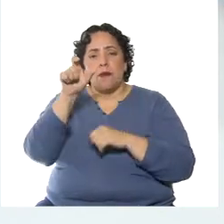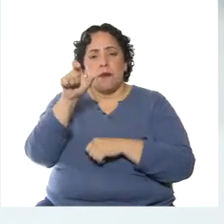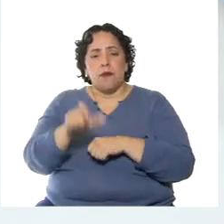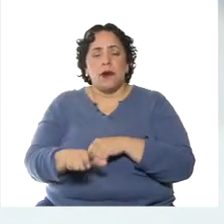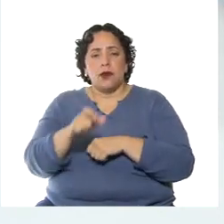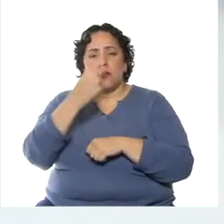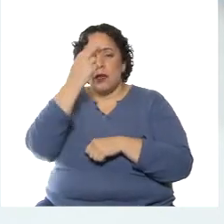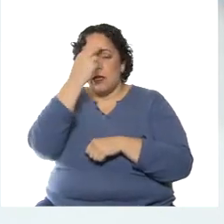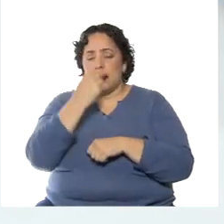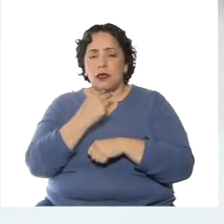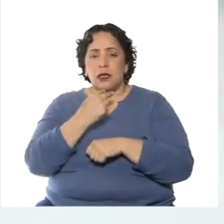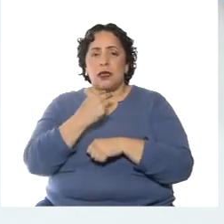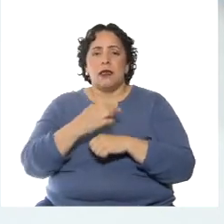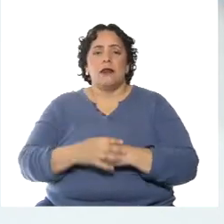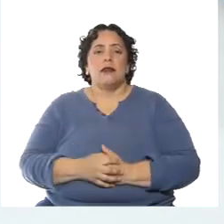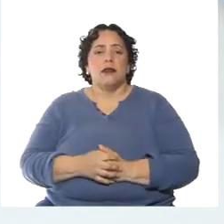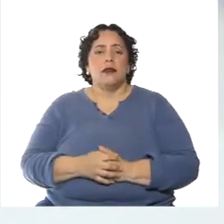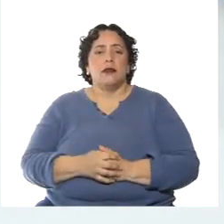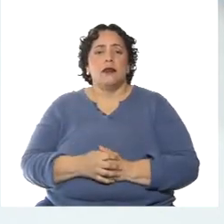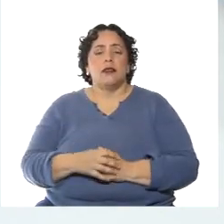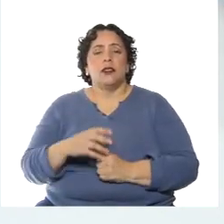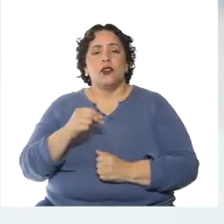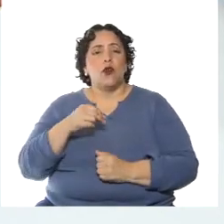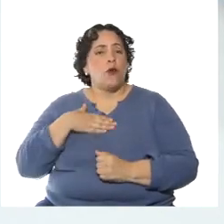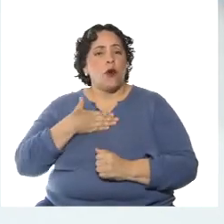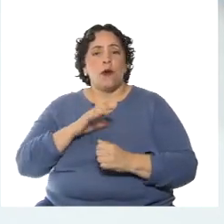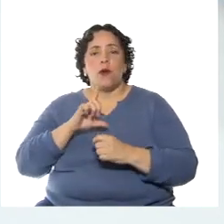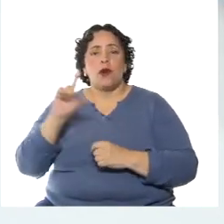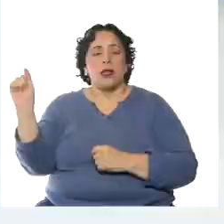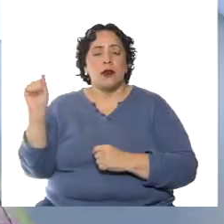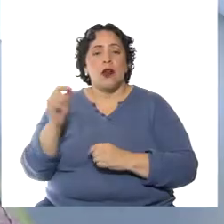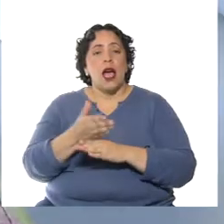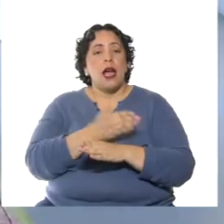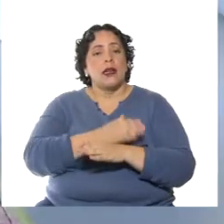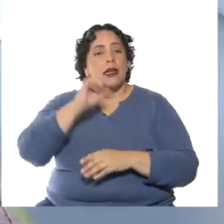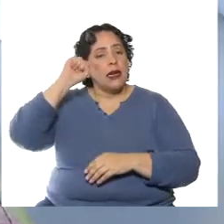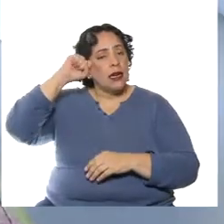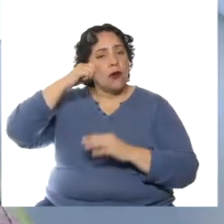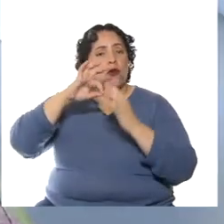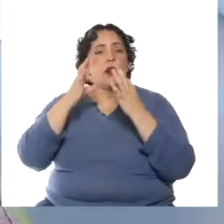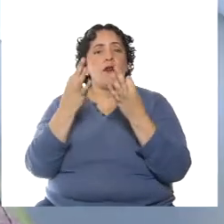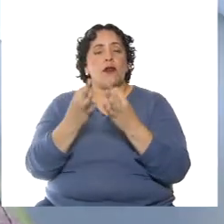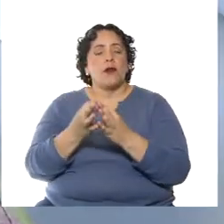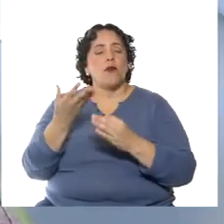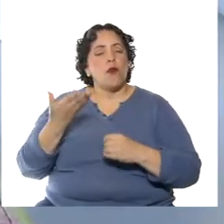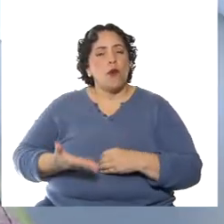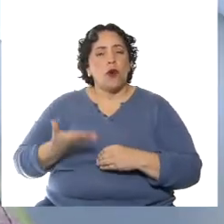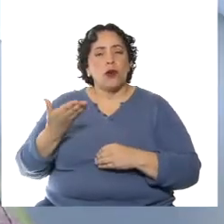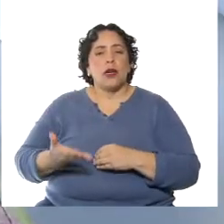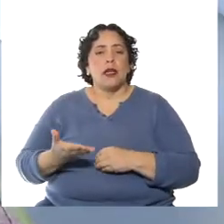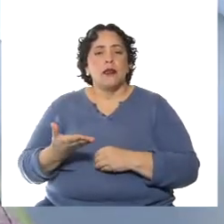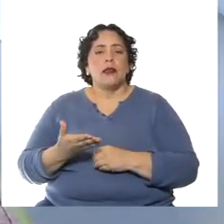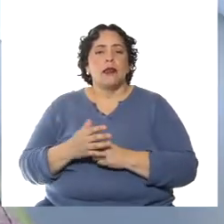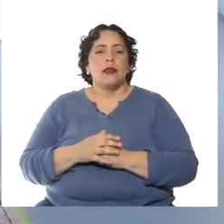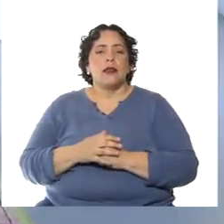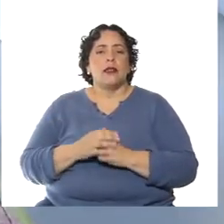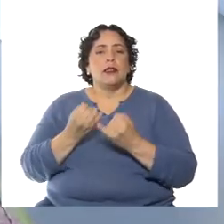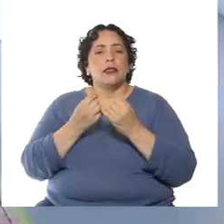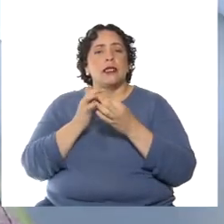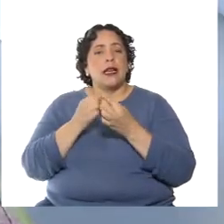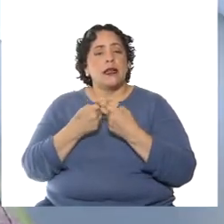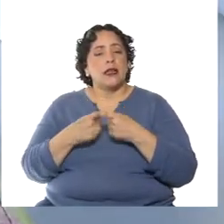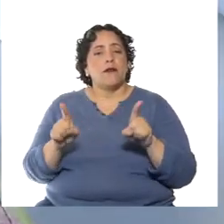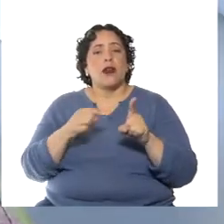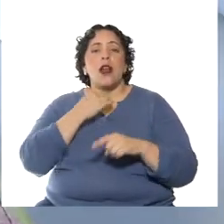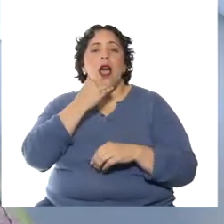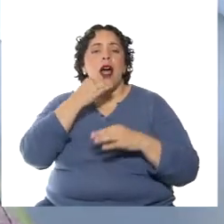a la población con deficiencias visuales. Y no podemos despedirnos sin antes recordarle a la familia lo importante que es ser diferente,